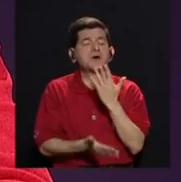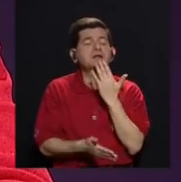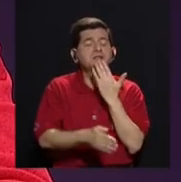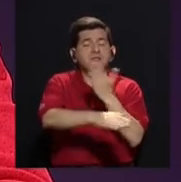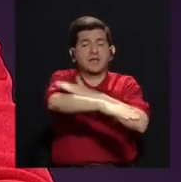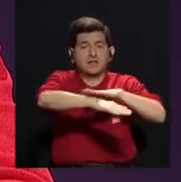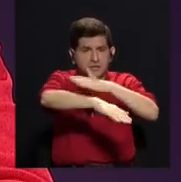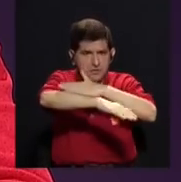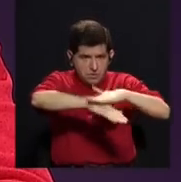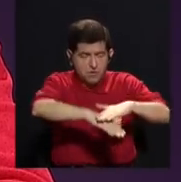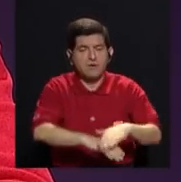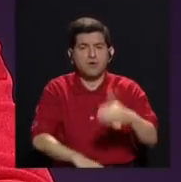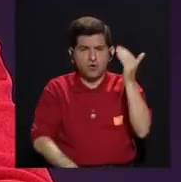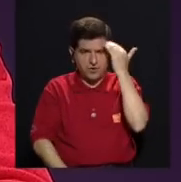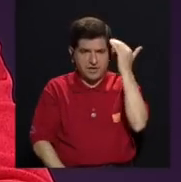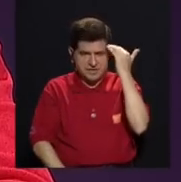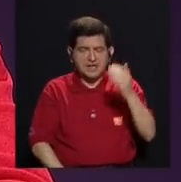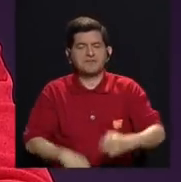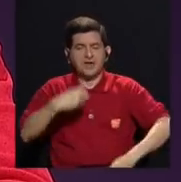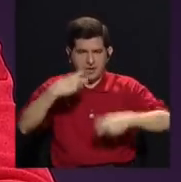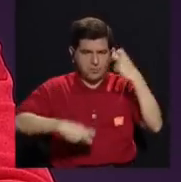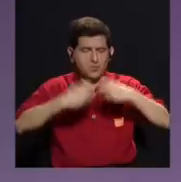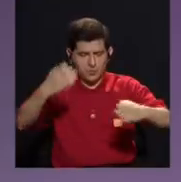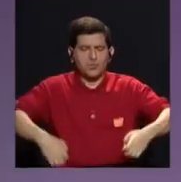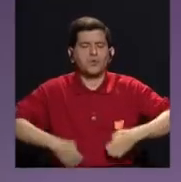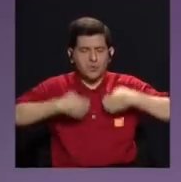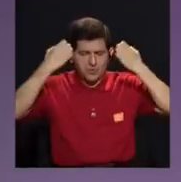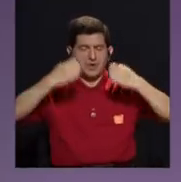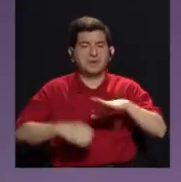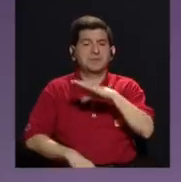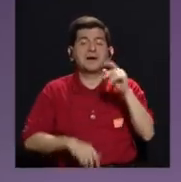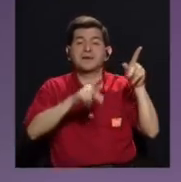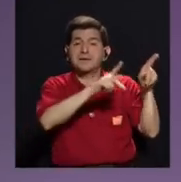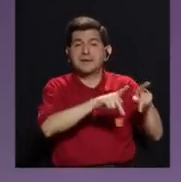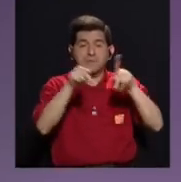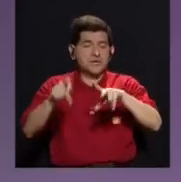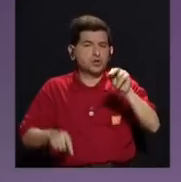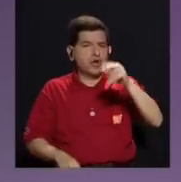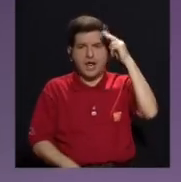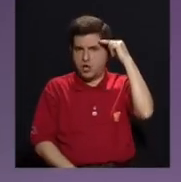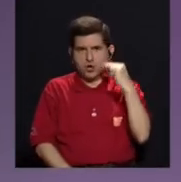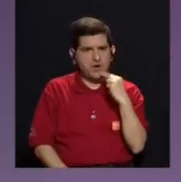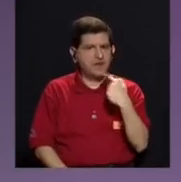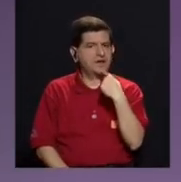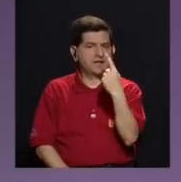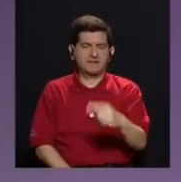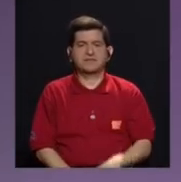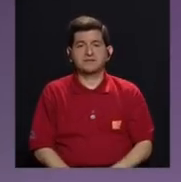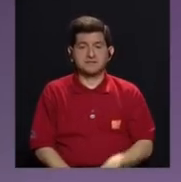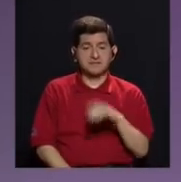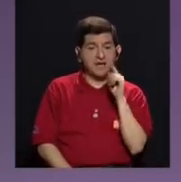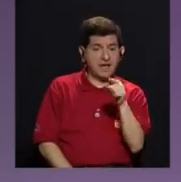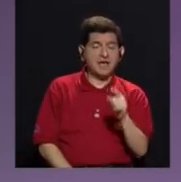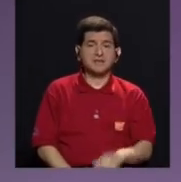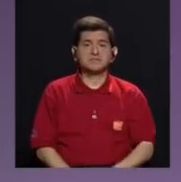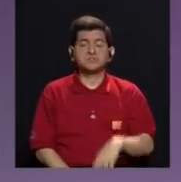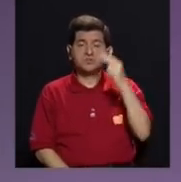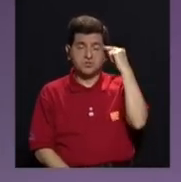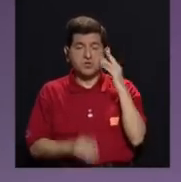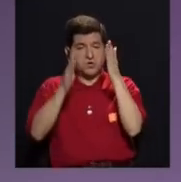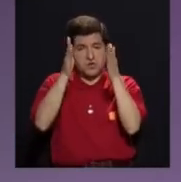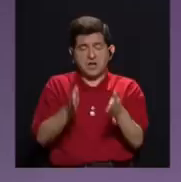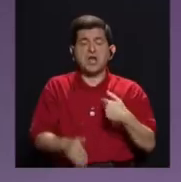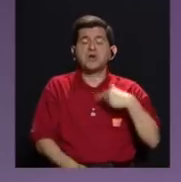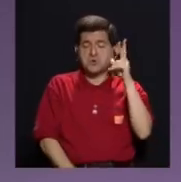no sabemos que existe un problema con eso y tenemos la gente no negra que dice esto es de los negros